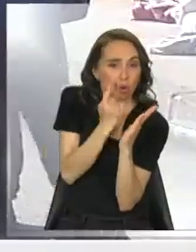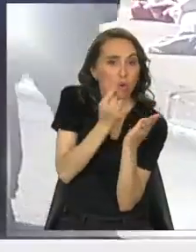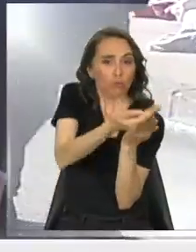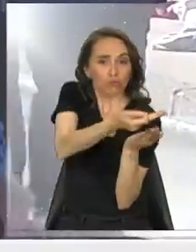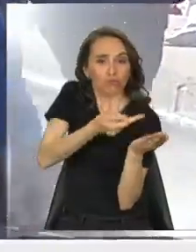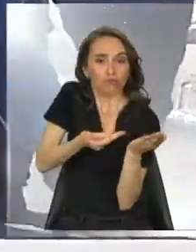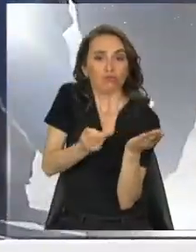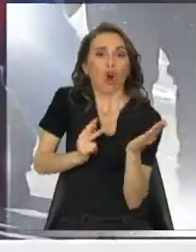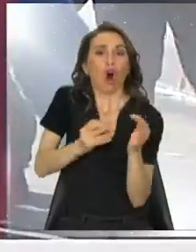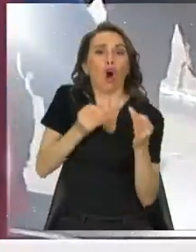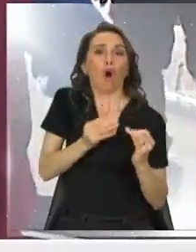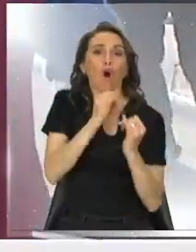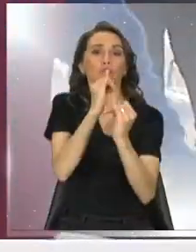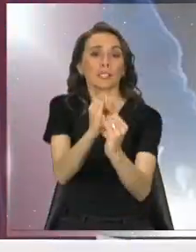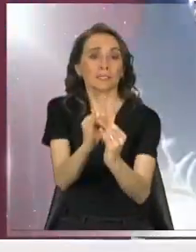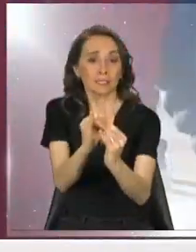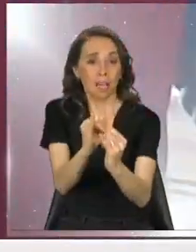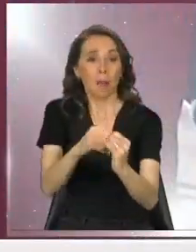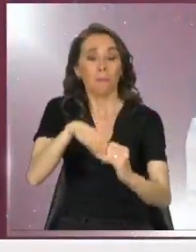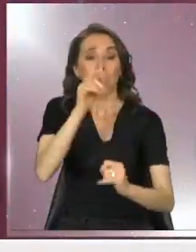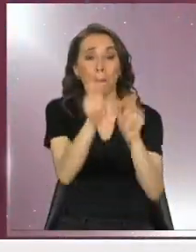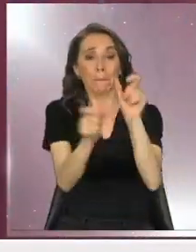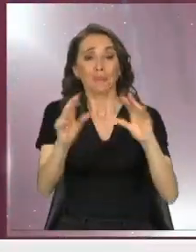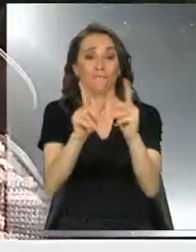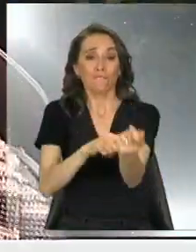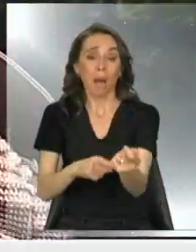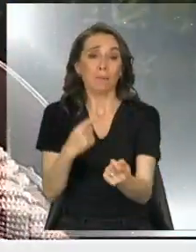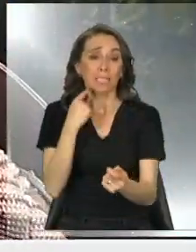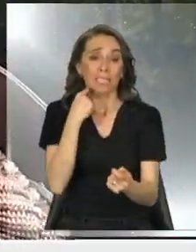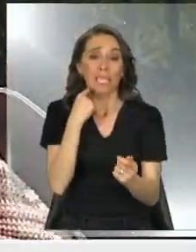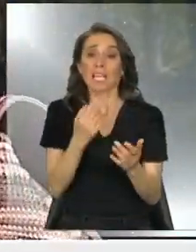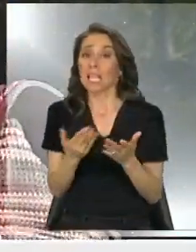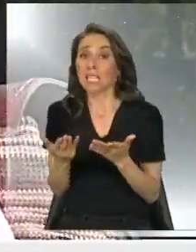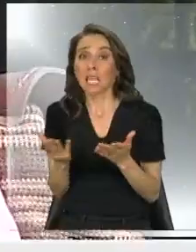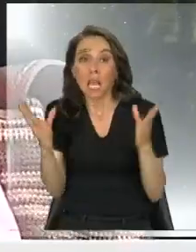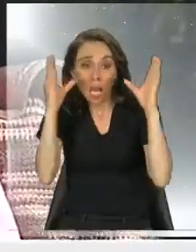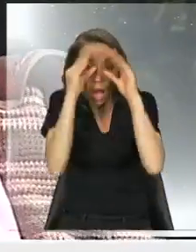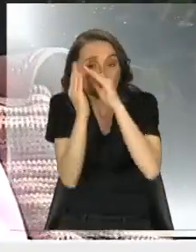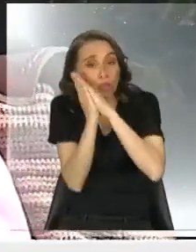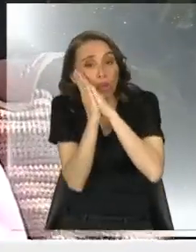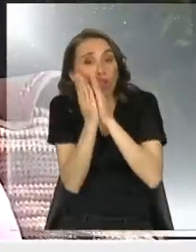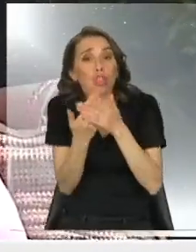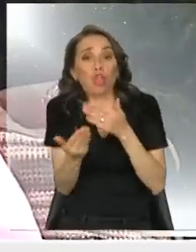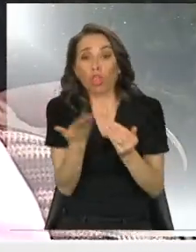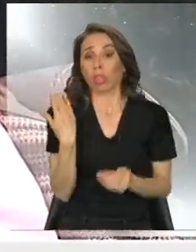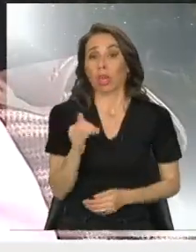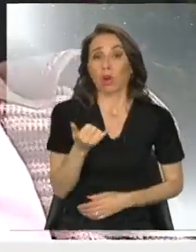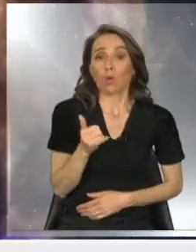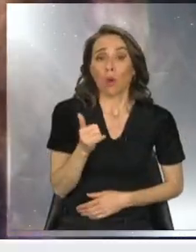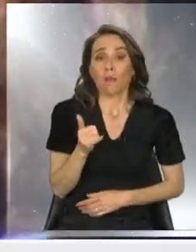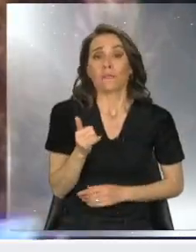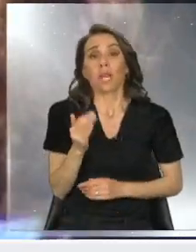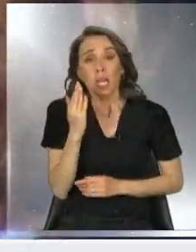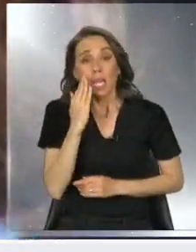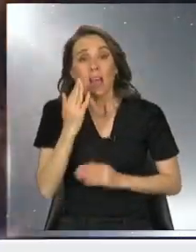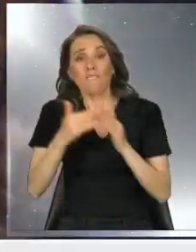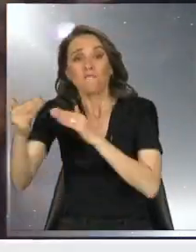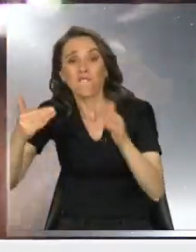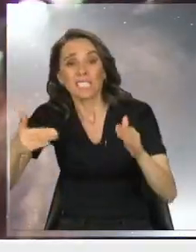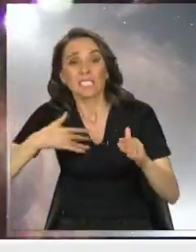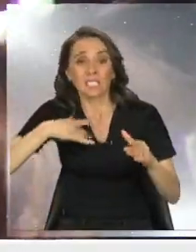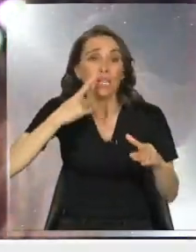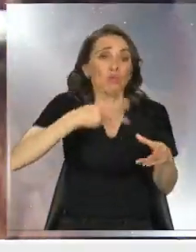oficiales. La mayoría de las familias afectadas se acomodaron durante la noche del jueves, donde vecinos, amigos